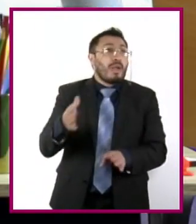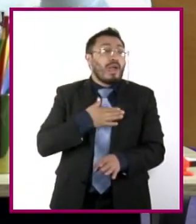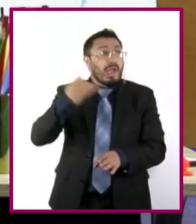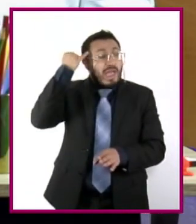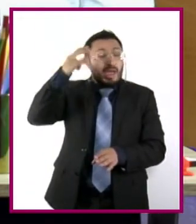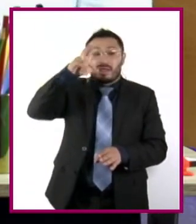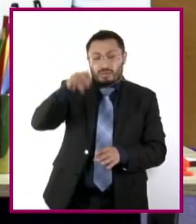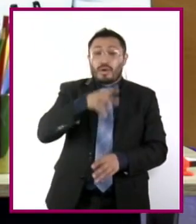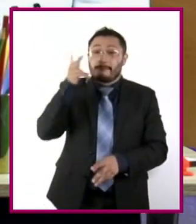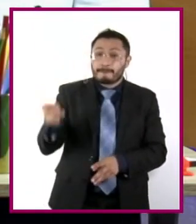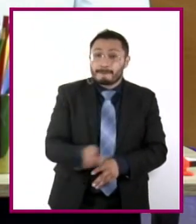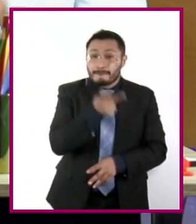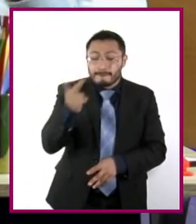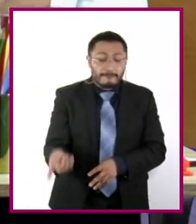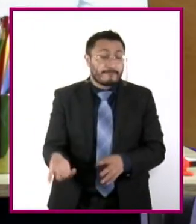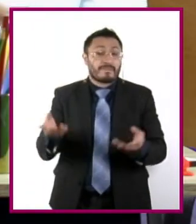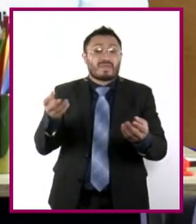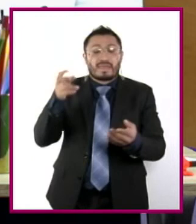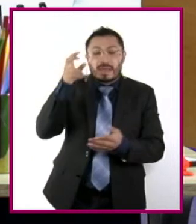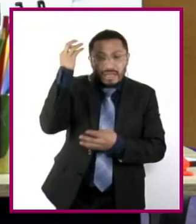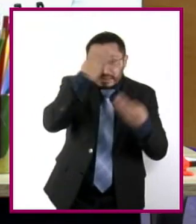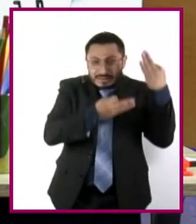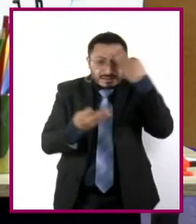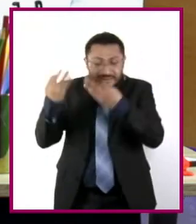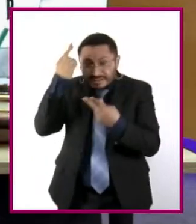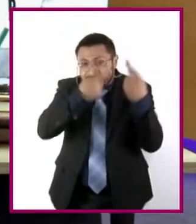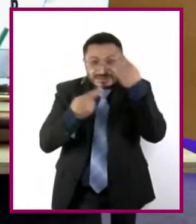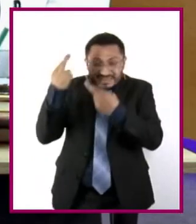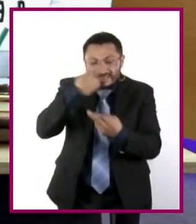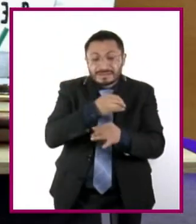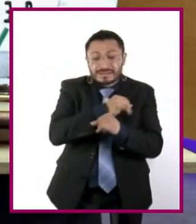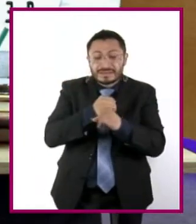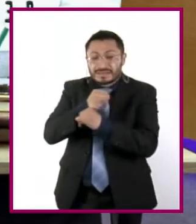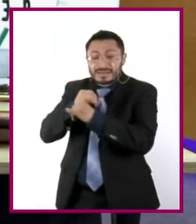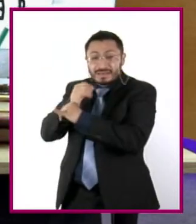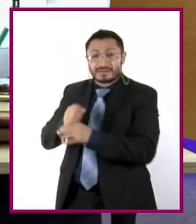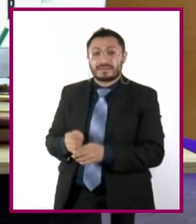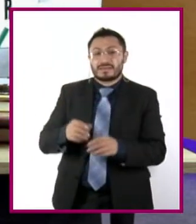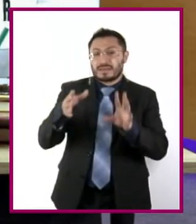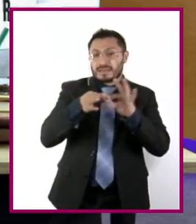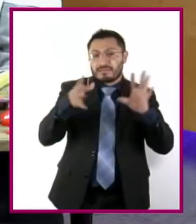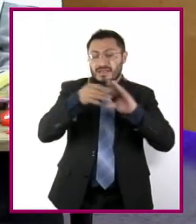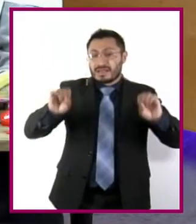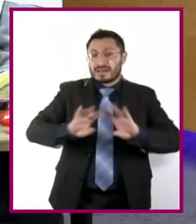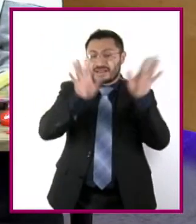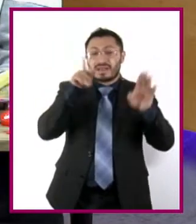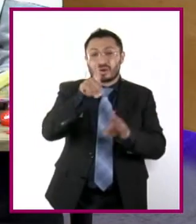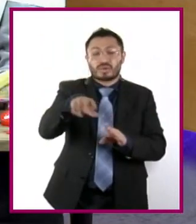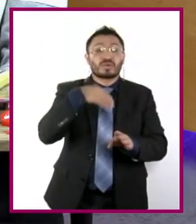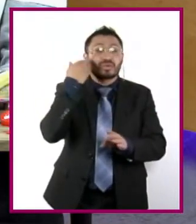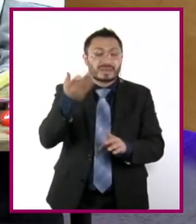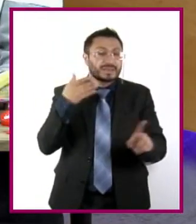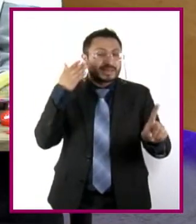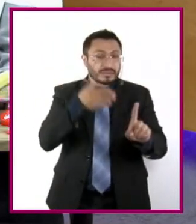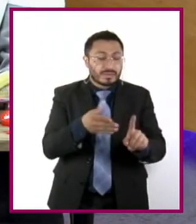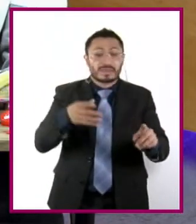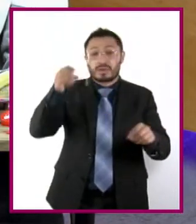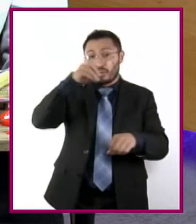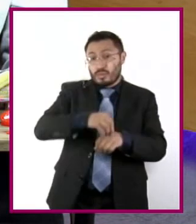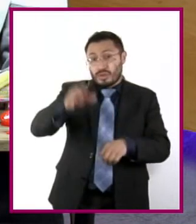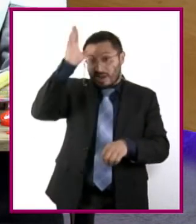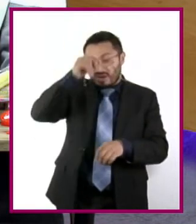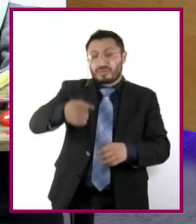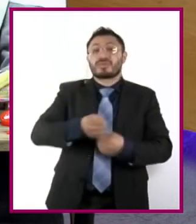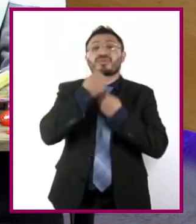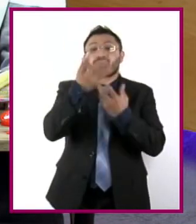preguntar, cerciorarse o corroborar lo que la otra persona siente o desea. Expresa con claridad lo que deseas. Llega a acuerdos, expresa tu